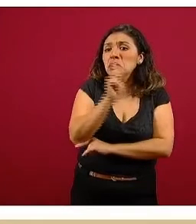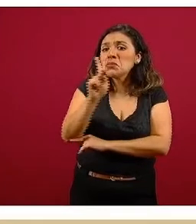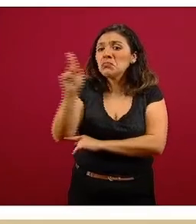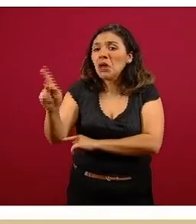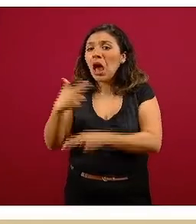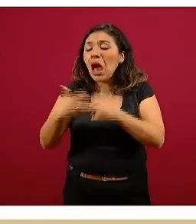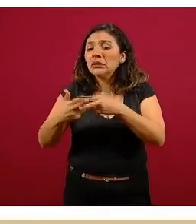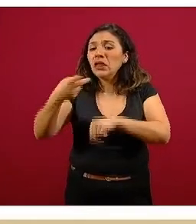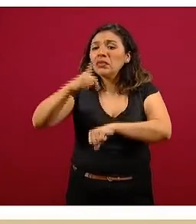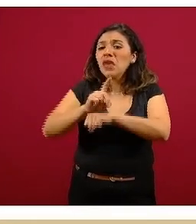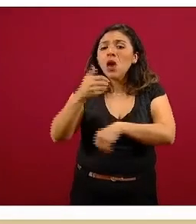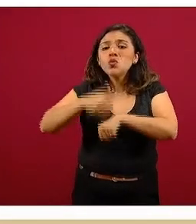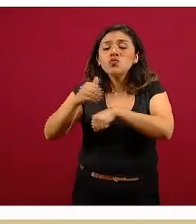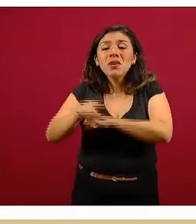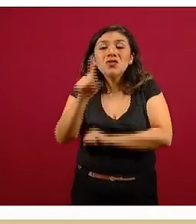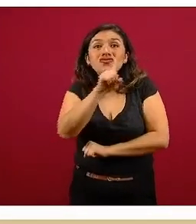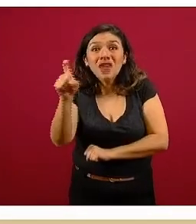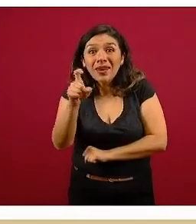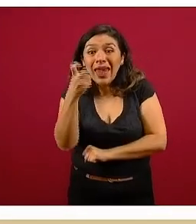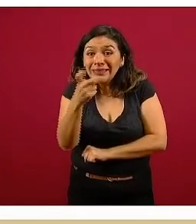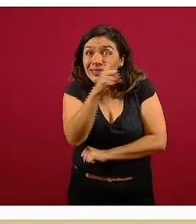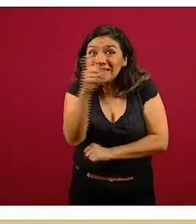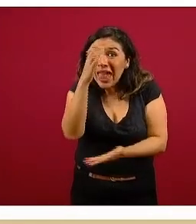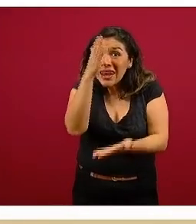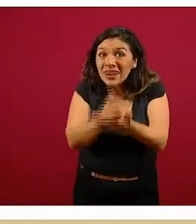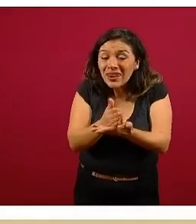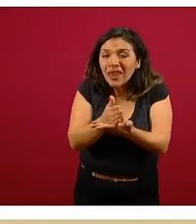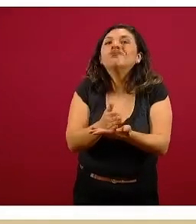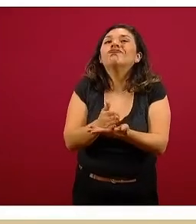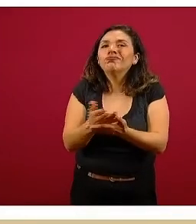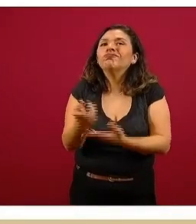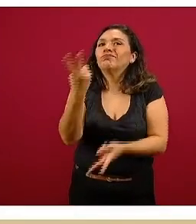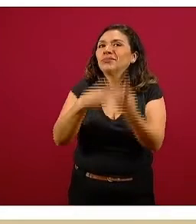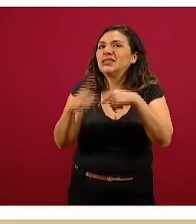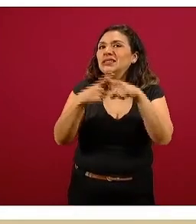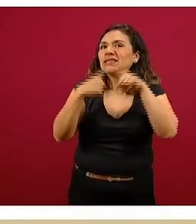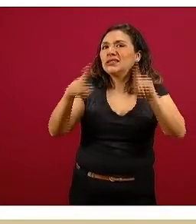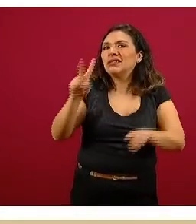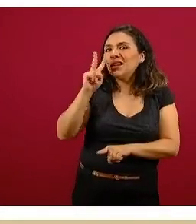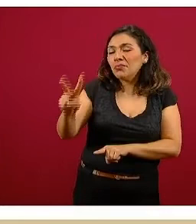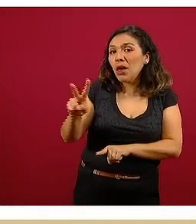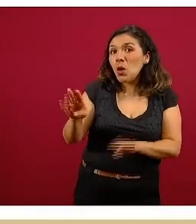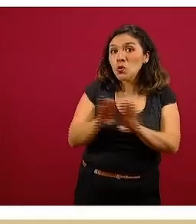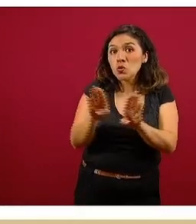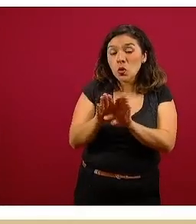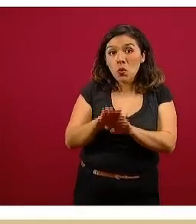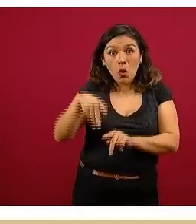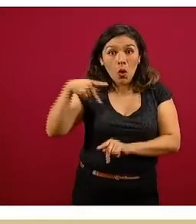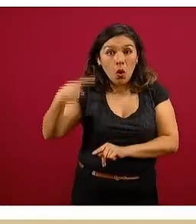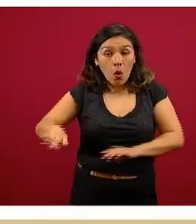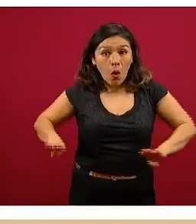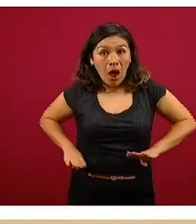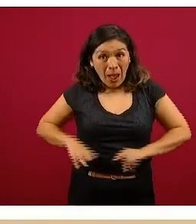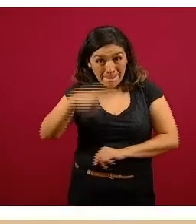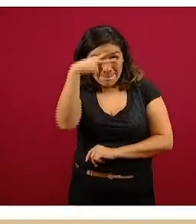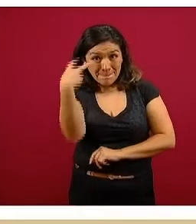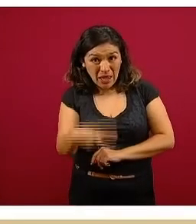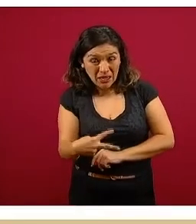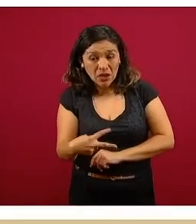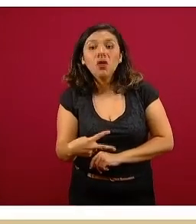día número 100. Sin embargo, a partir del número 100 también es cuando viene la diferencia. En el caso de la curva